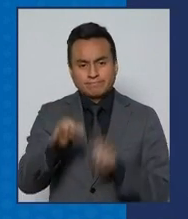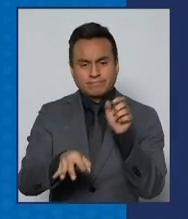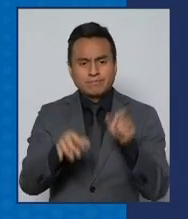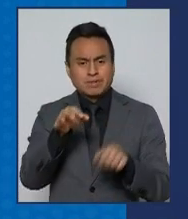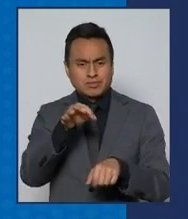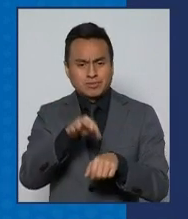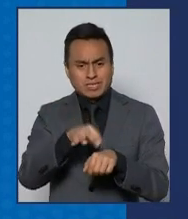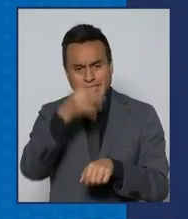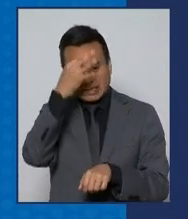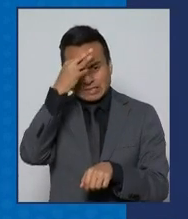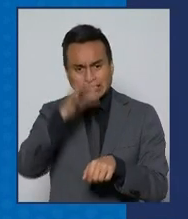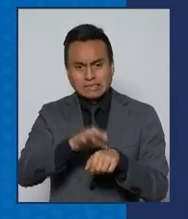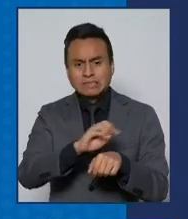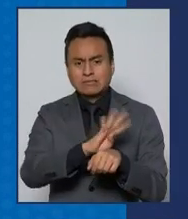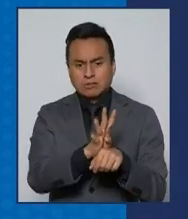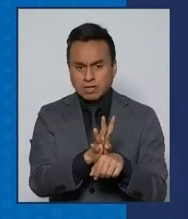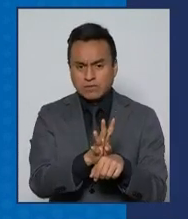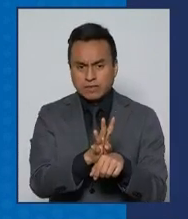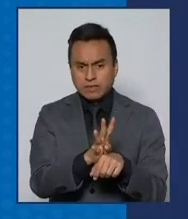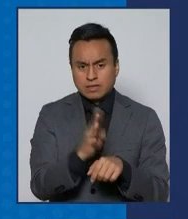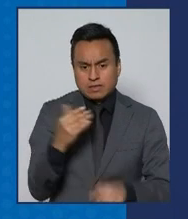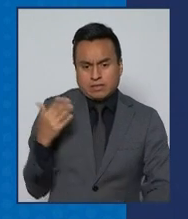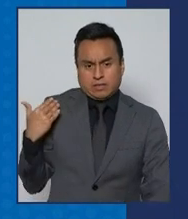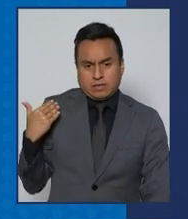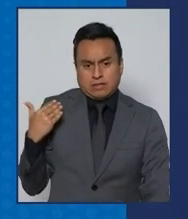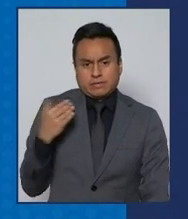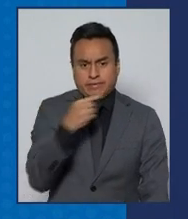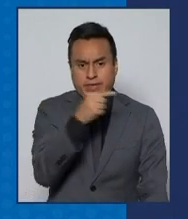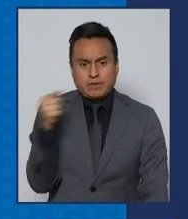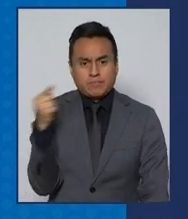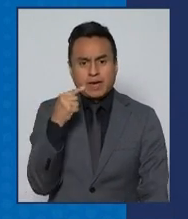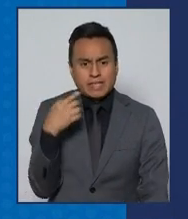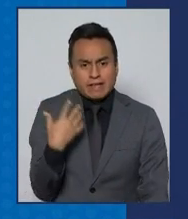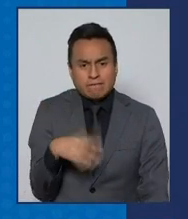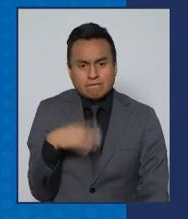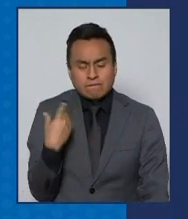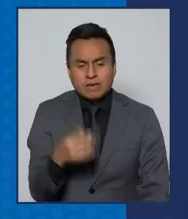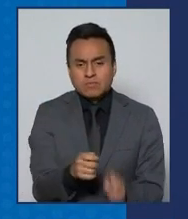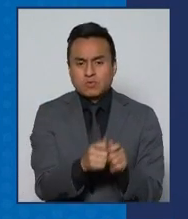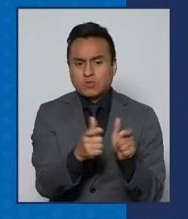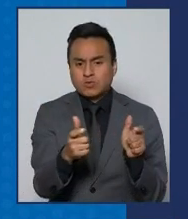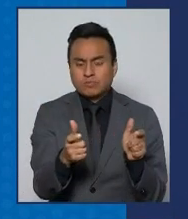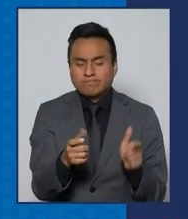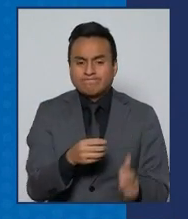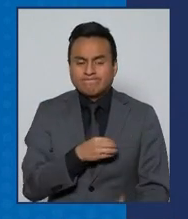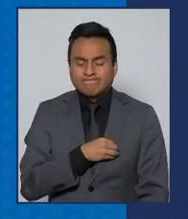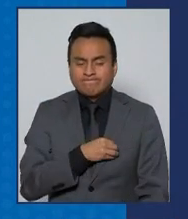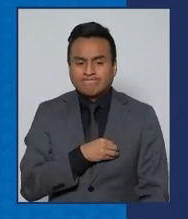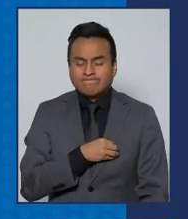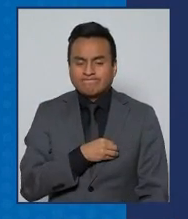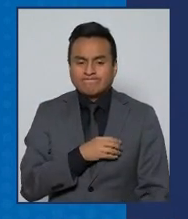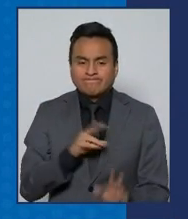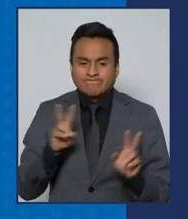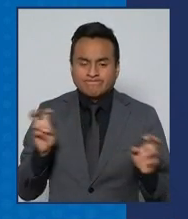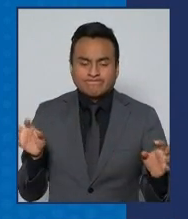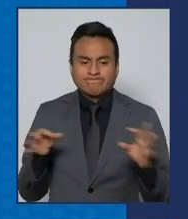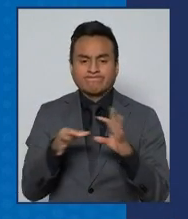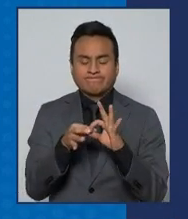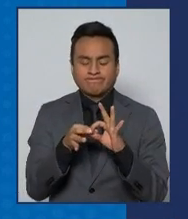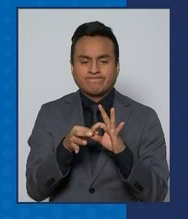de coronavirus en las últimas días y semanas, y que asociamos desgraciadamente con una